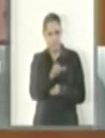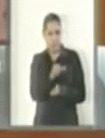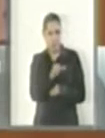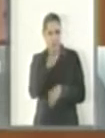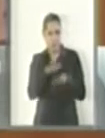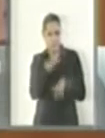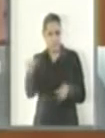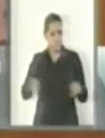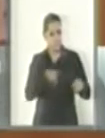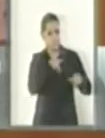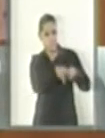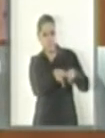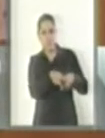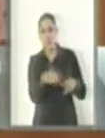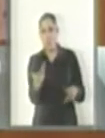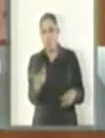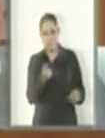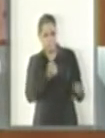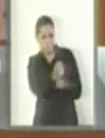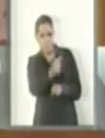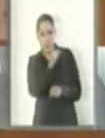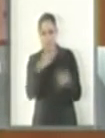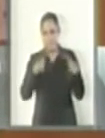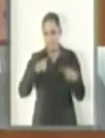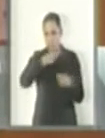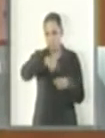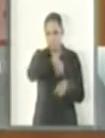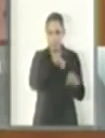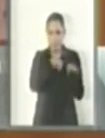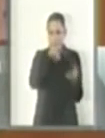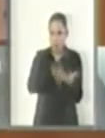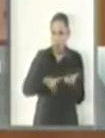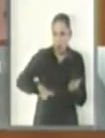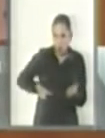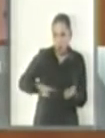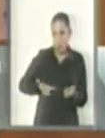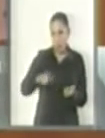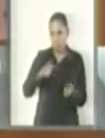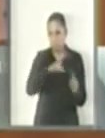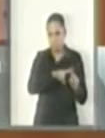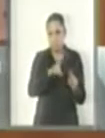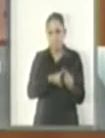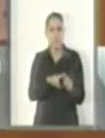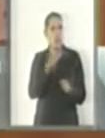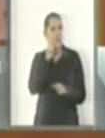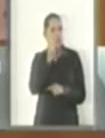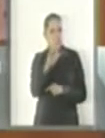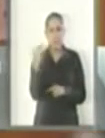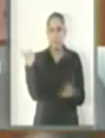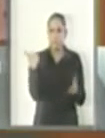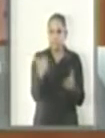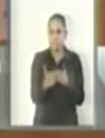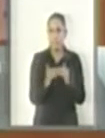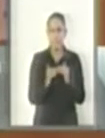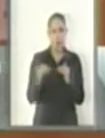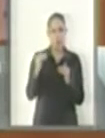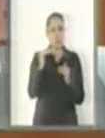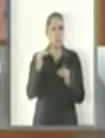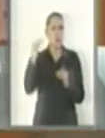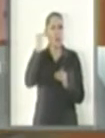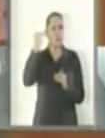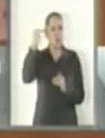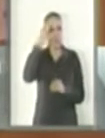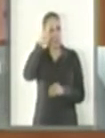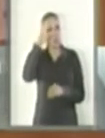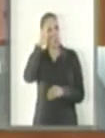alcanzado niveles insostenibles, alarmantes, podríamos decir. El descontento, la desconfianza y